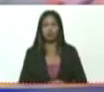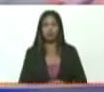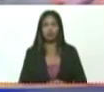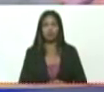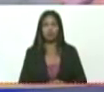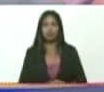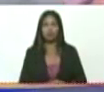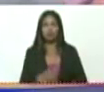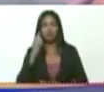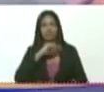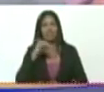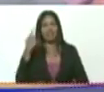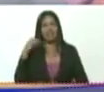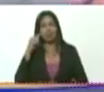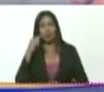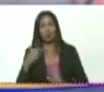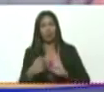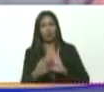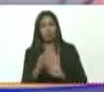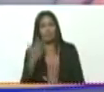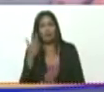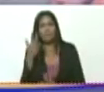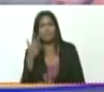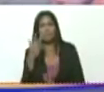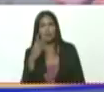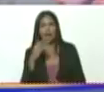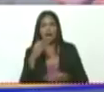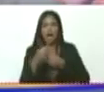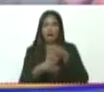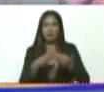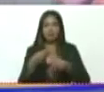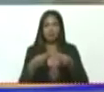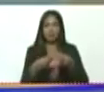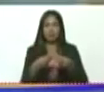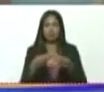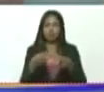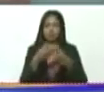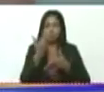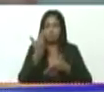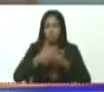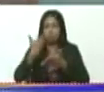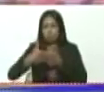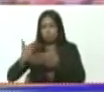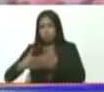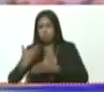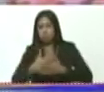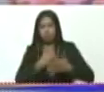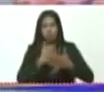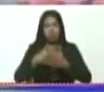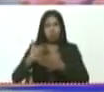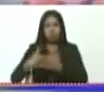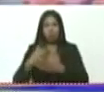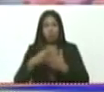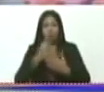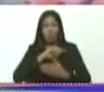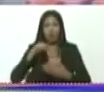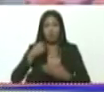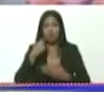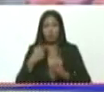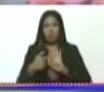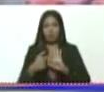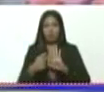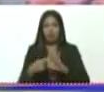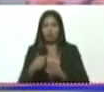mínimo, tenemos que mostrar y hacer un documental o una serie de documentales sobre todo el material que tenemos, porque ellos declaran ahí